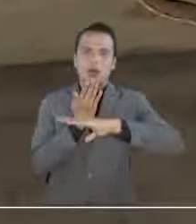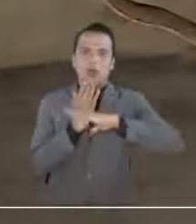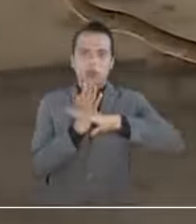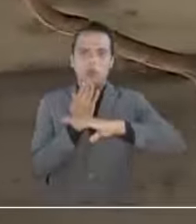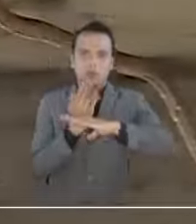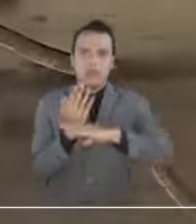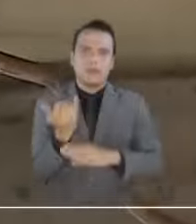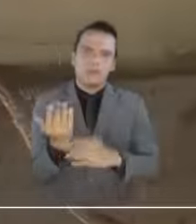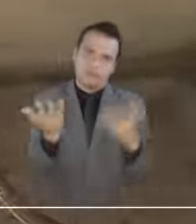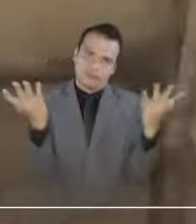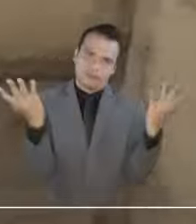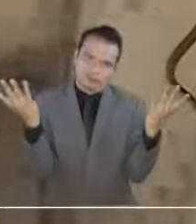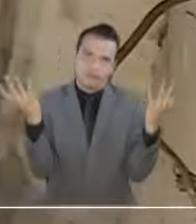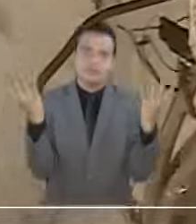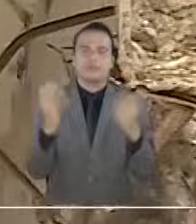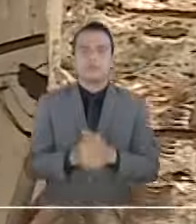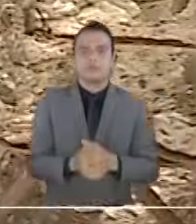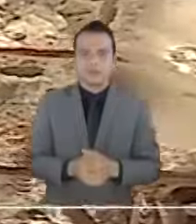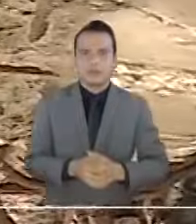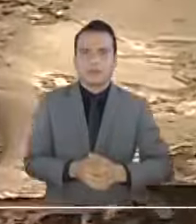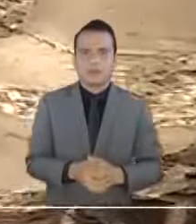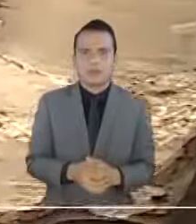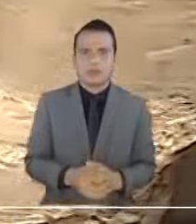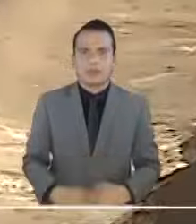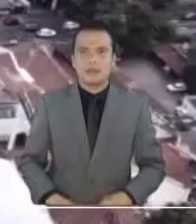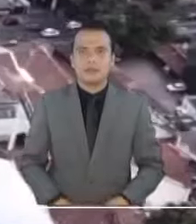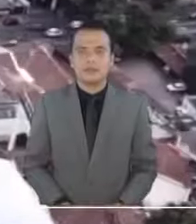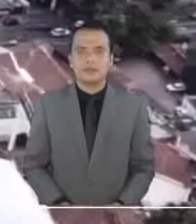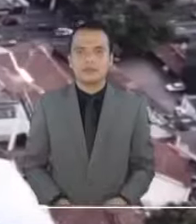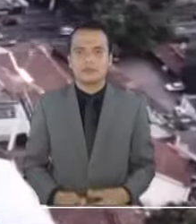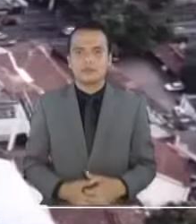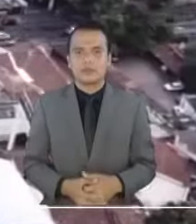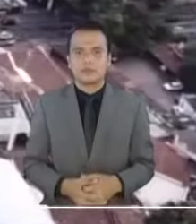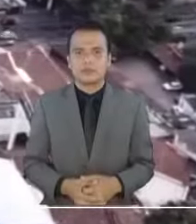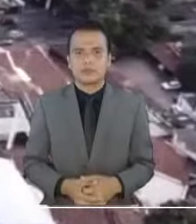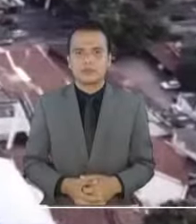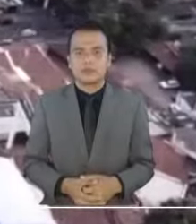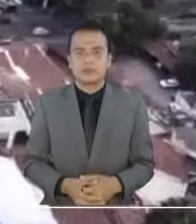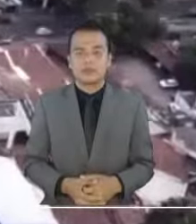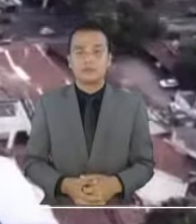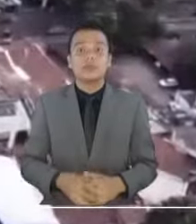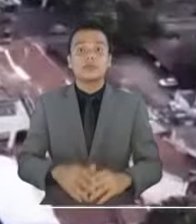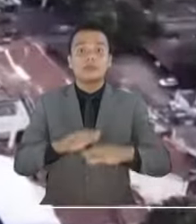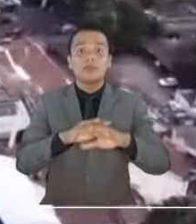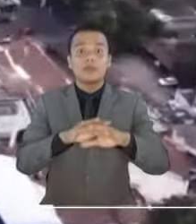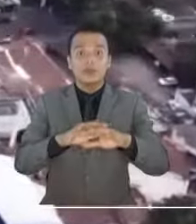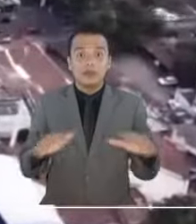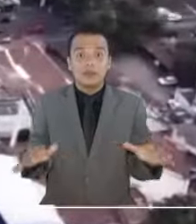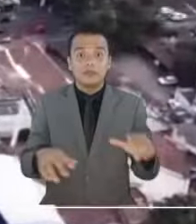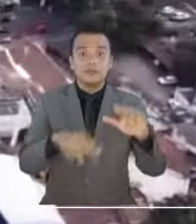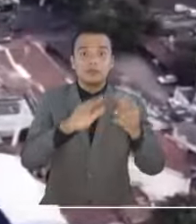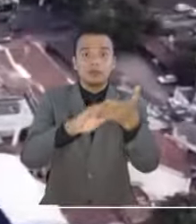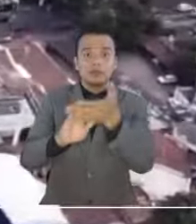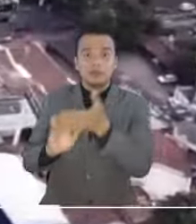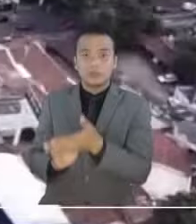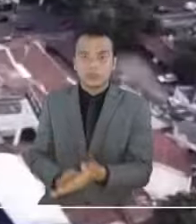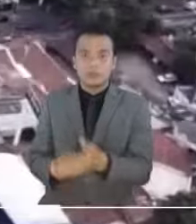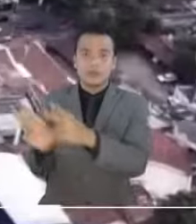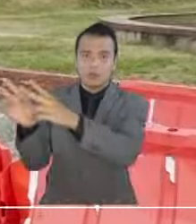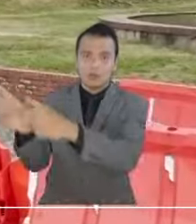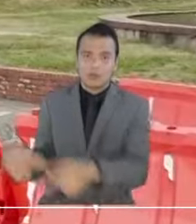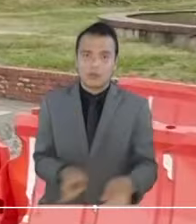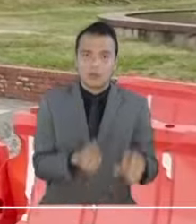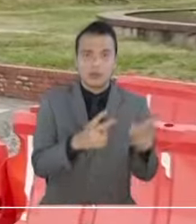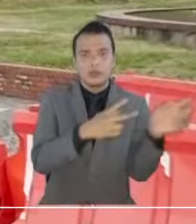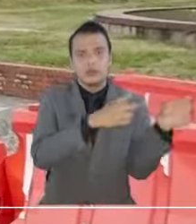restricción y golpean Pues el el puente y es el que nos lo va deteriorando estas obras que generarán un cierre Vial total del puente esperan garantizar la